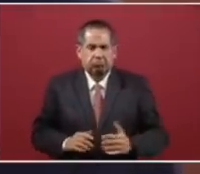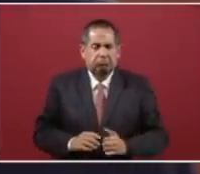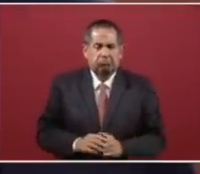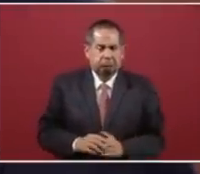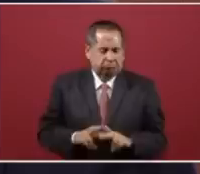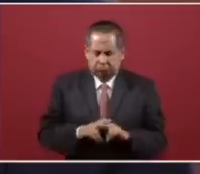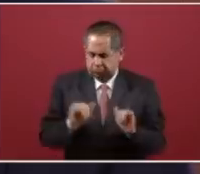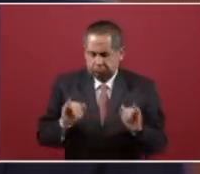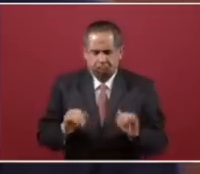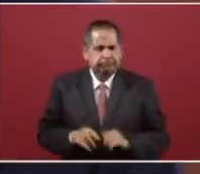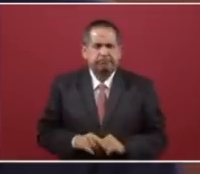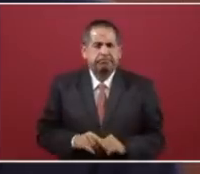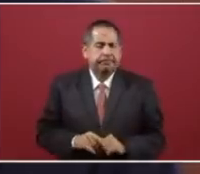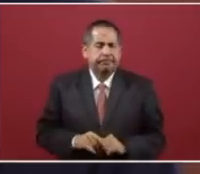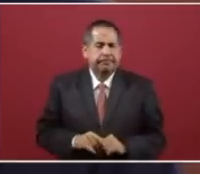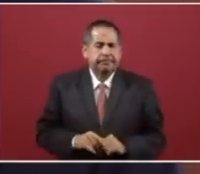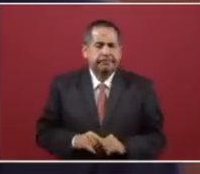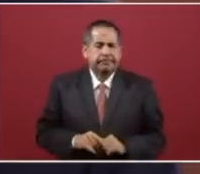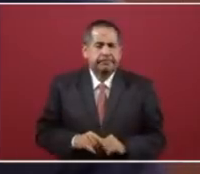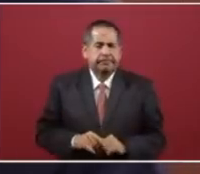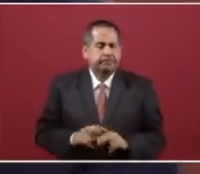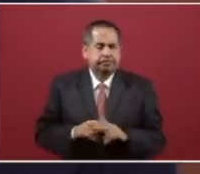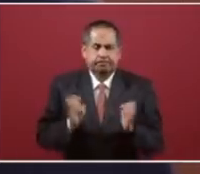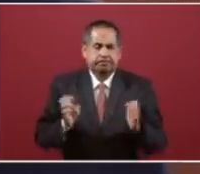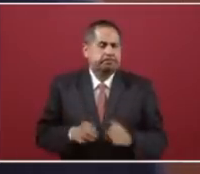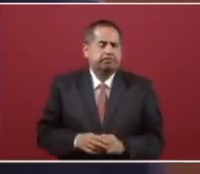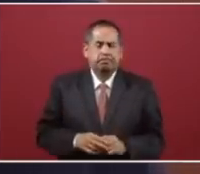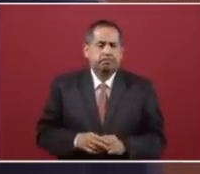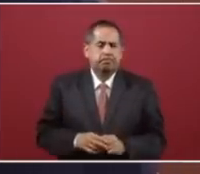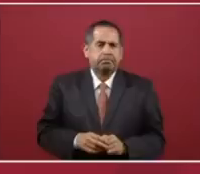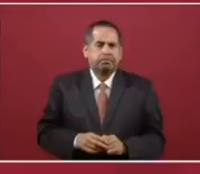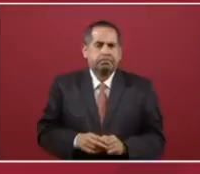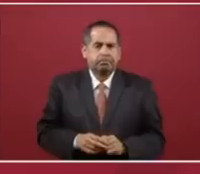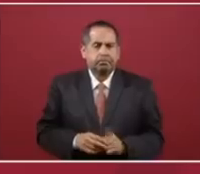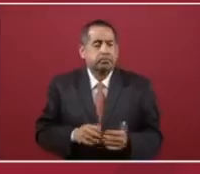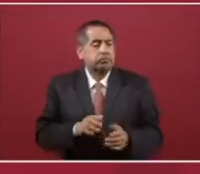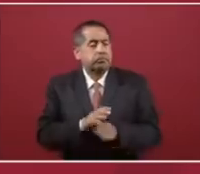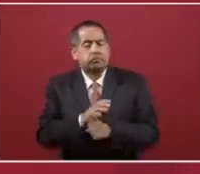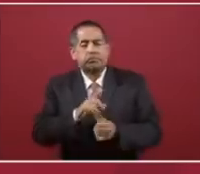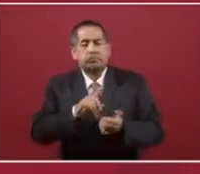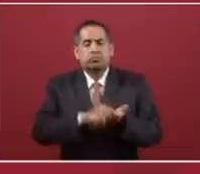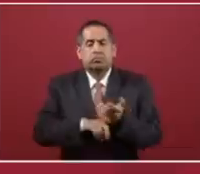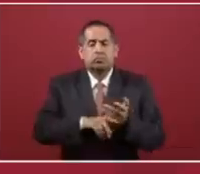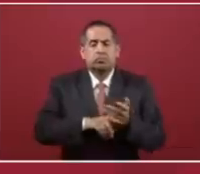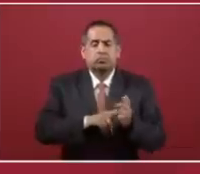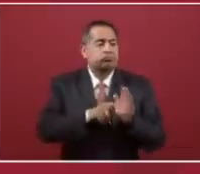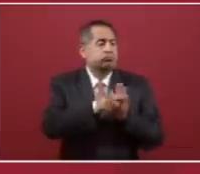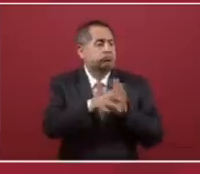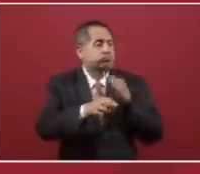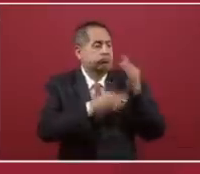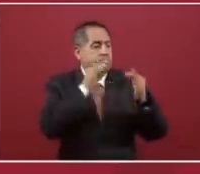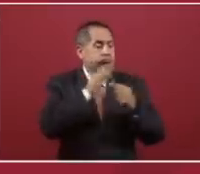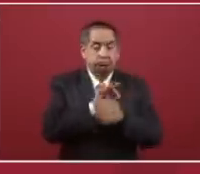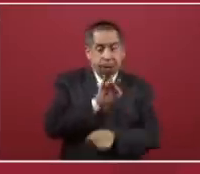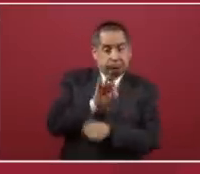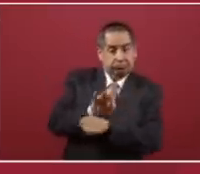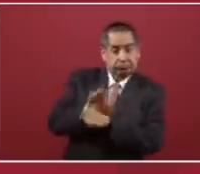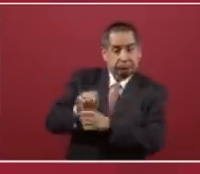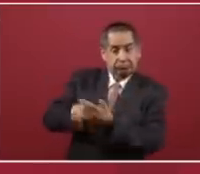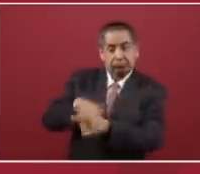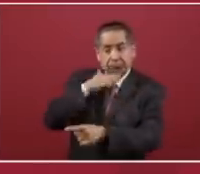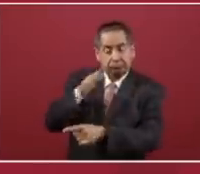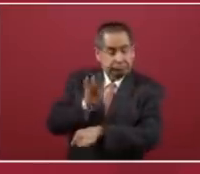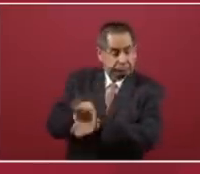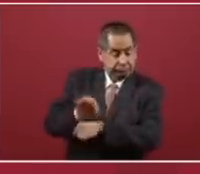y ninguno este que en medio de información va a defender a un corrupto